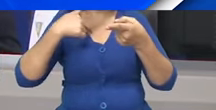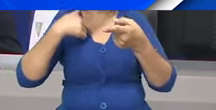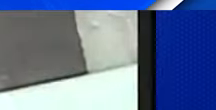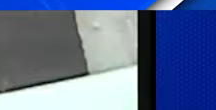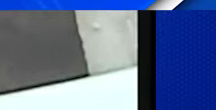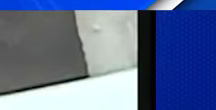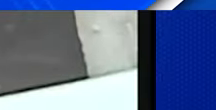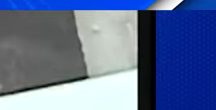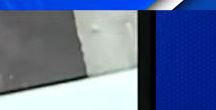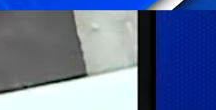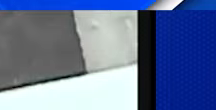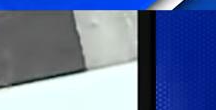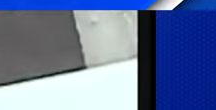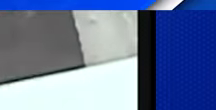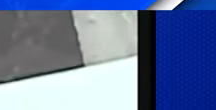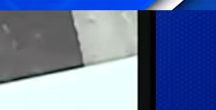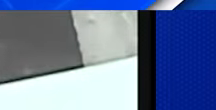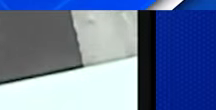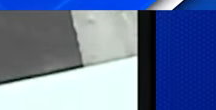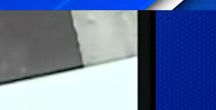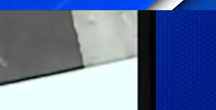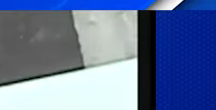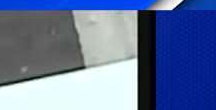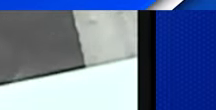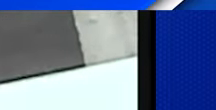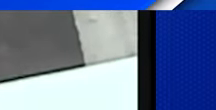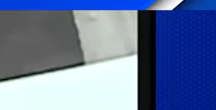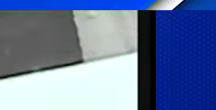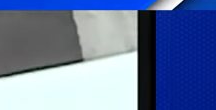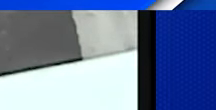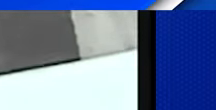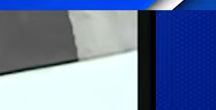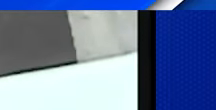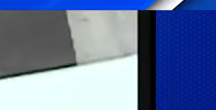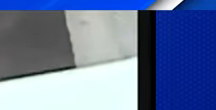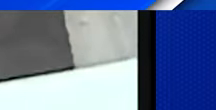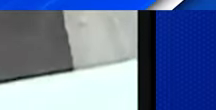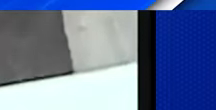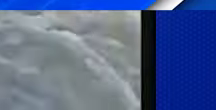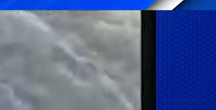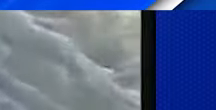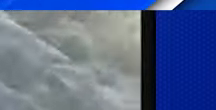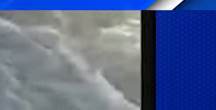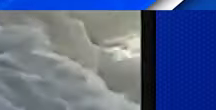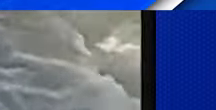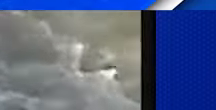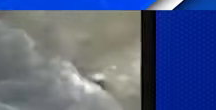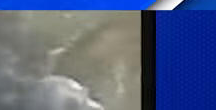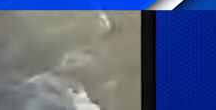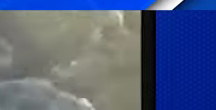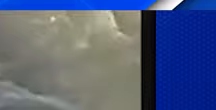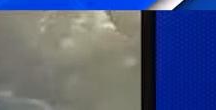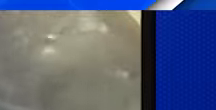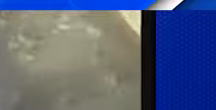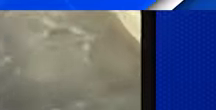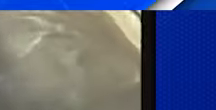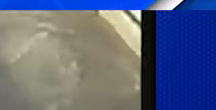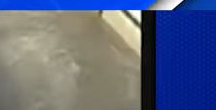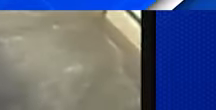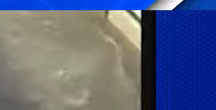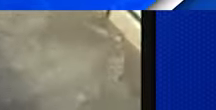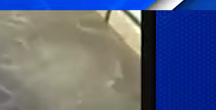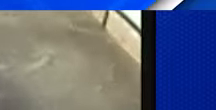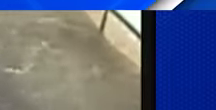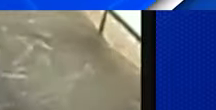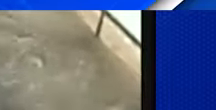el programa de saneamiento del lago de Managua en la Ribera Sur. Reducir sustancialmente los